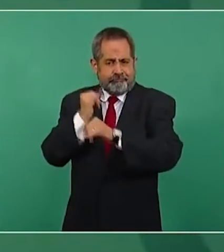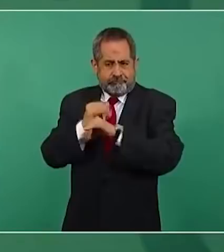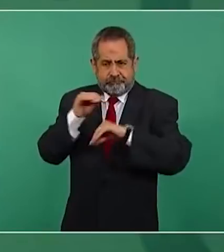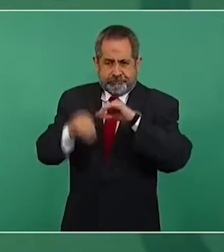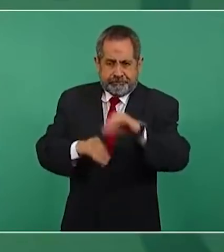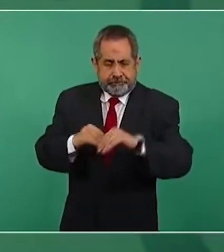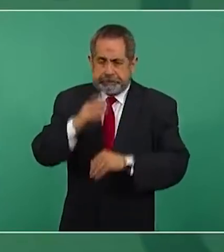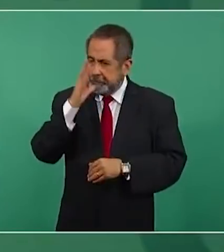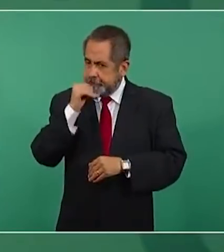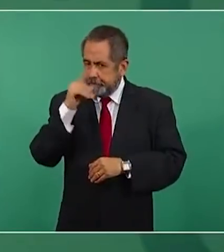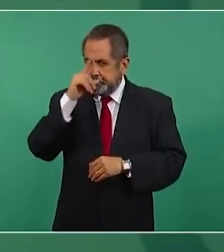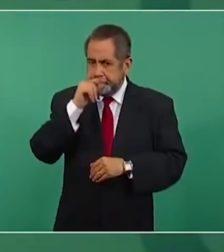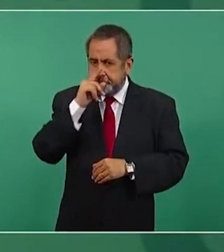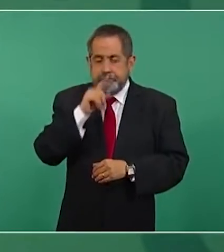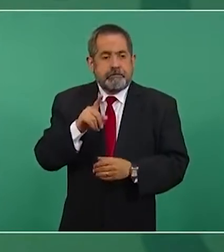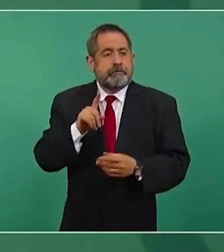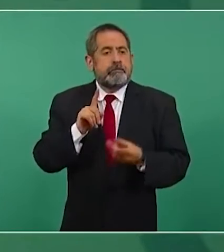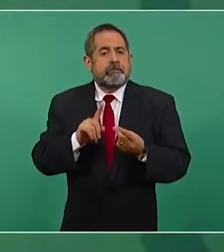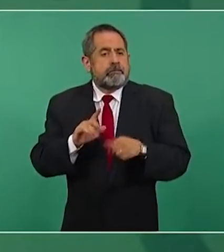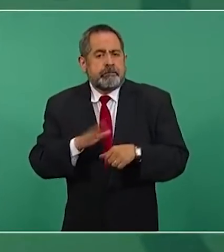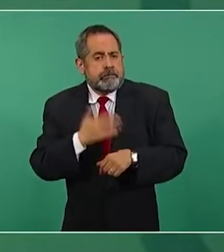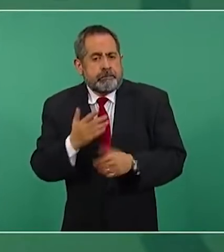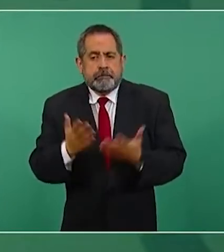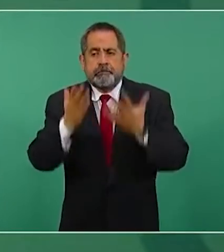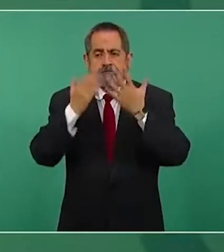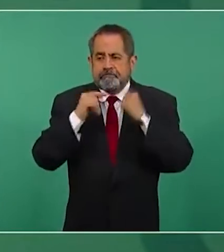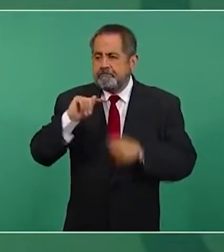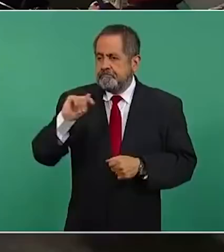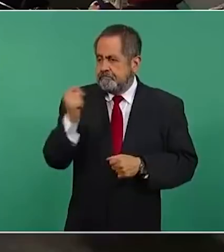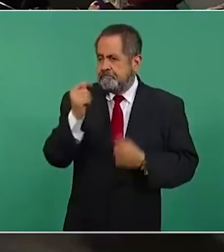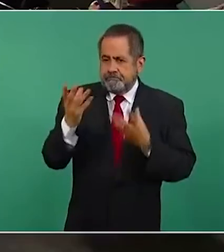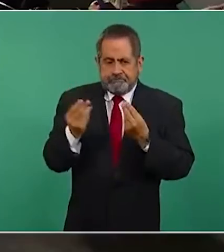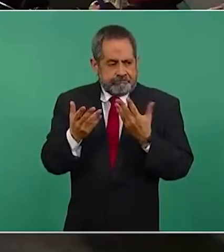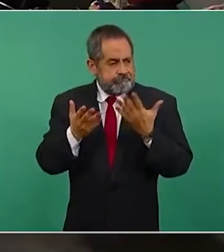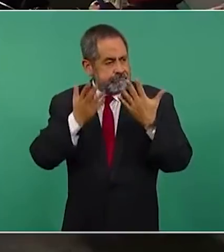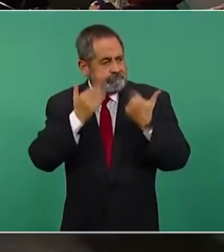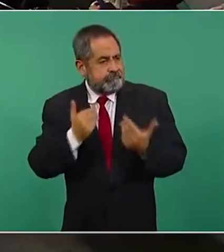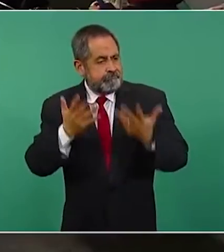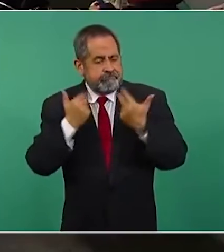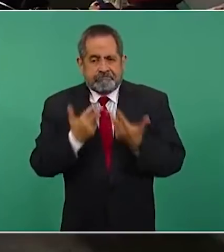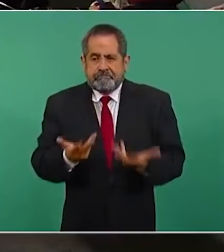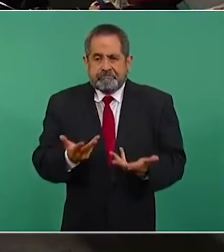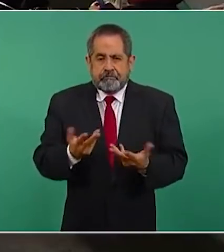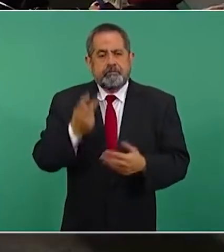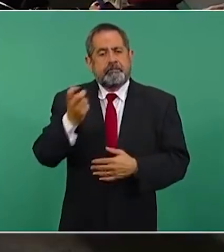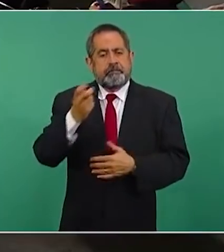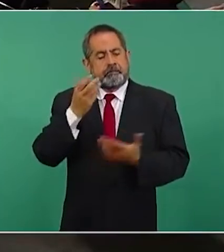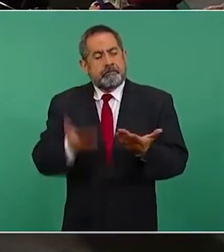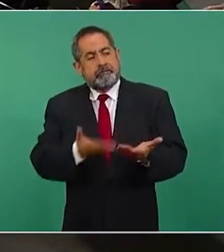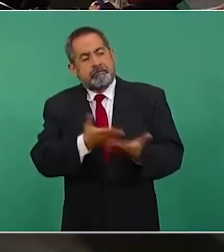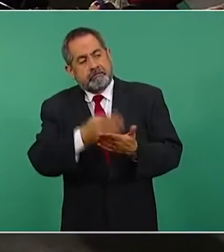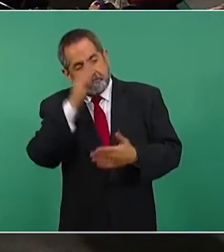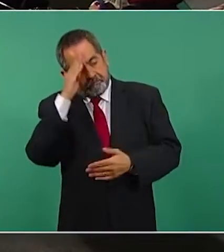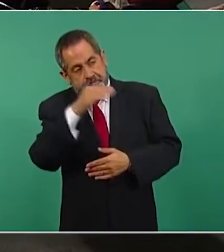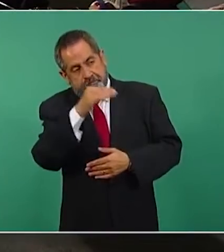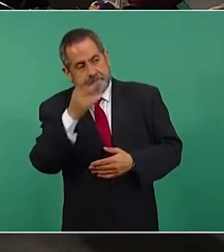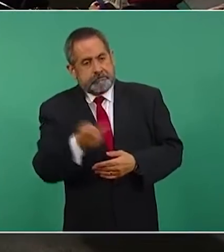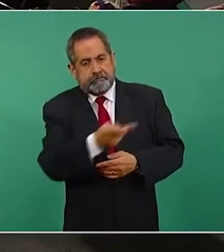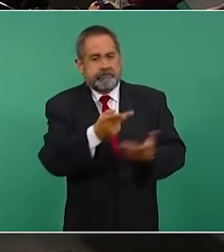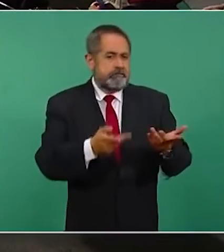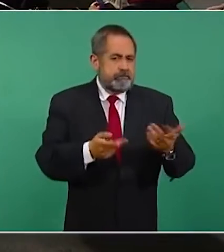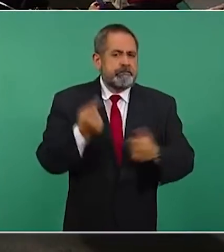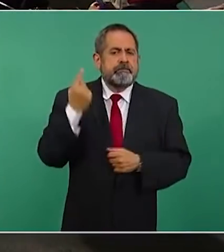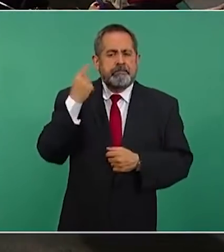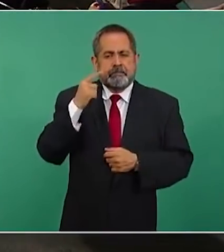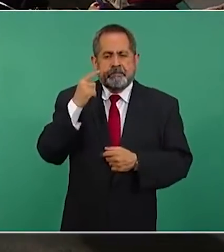por falta de tecnología por eso le hicimos este planteamiento para